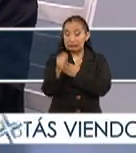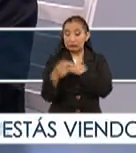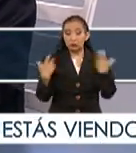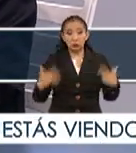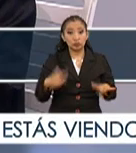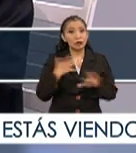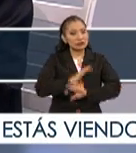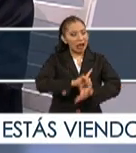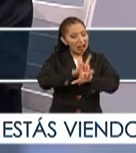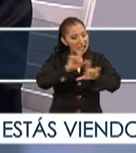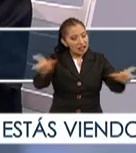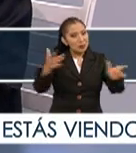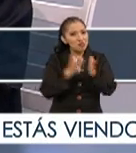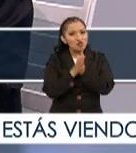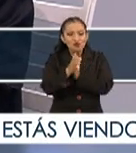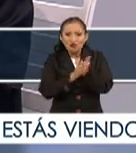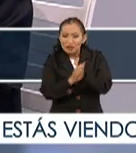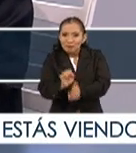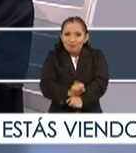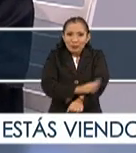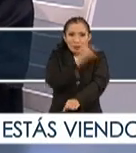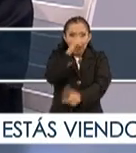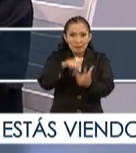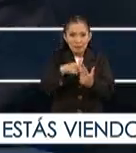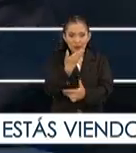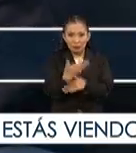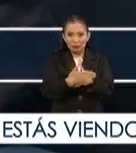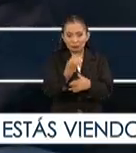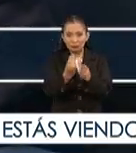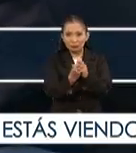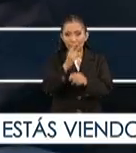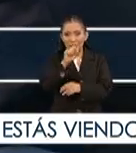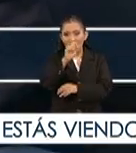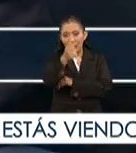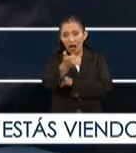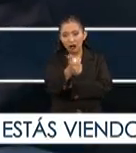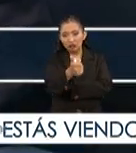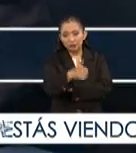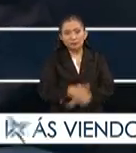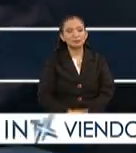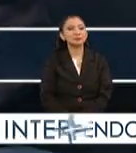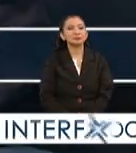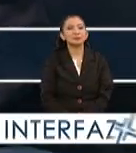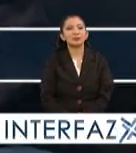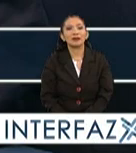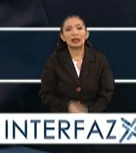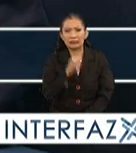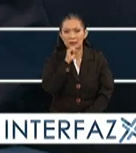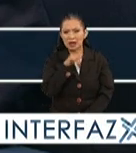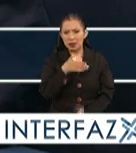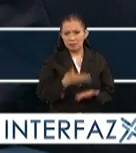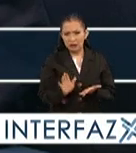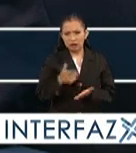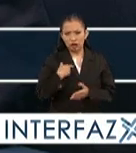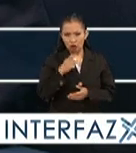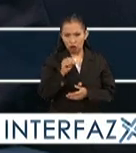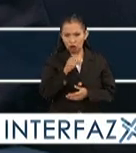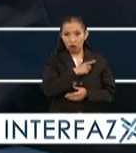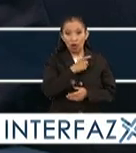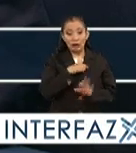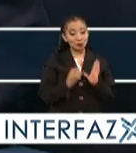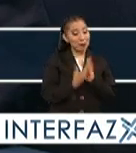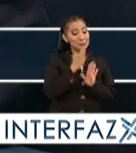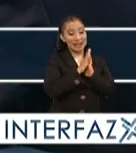de que estamos listos, muy entusiasmados para el inicio del ciclo escolar el 20 de agosto. Y bueno, además, subsecretario, no solo se trata de